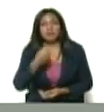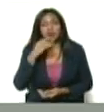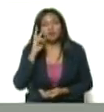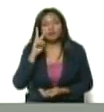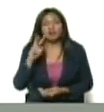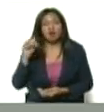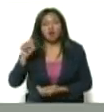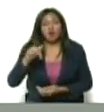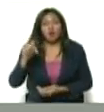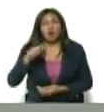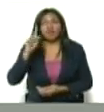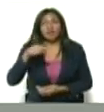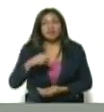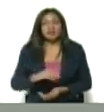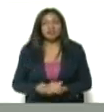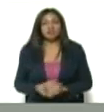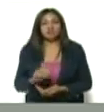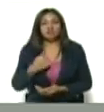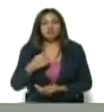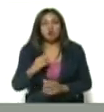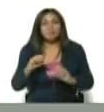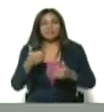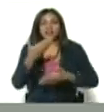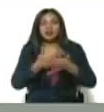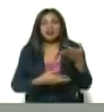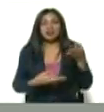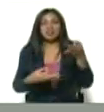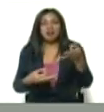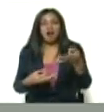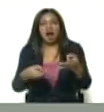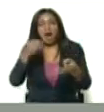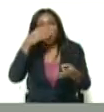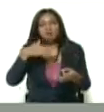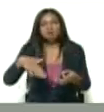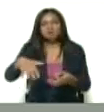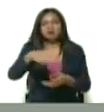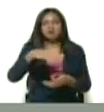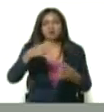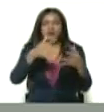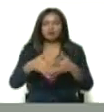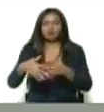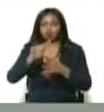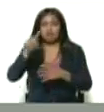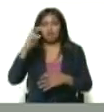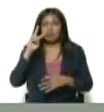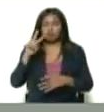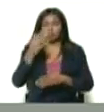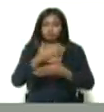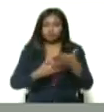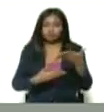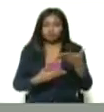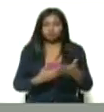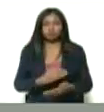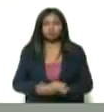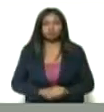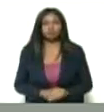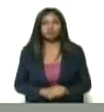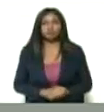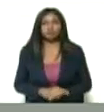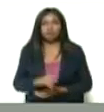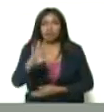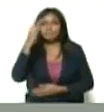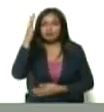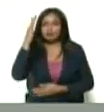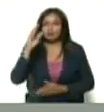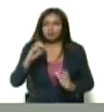hoy lancé una carta al pueblo de los Estados Unidos. ¿Ustedes la vieron? Sí, claro, presidente. Por supuesto. ¿Qué les pareció